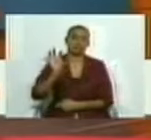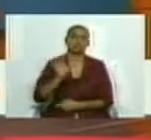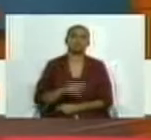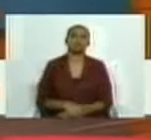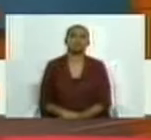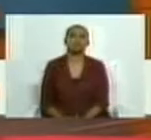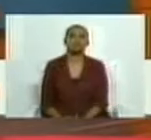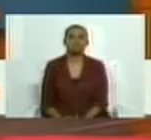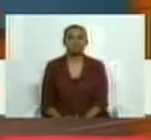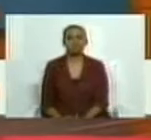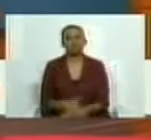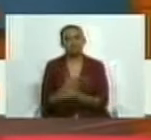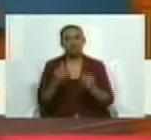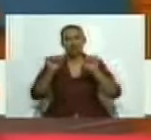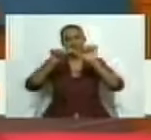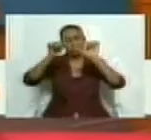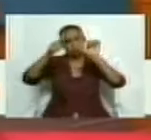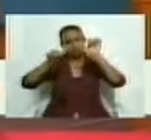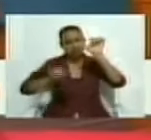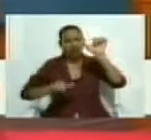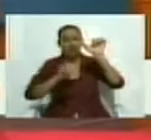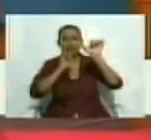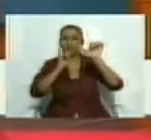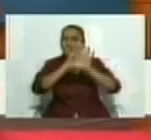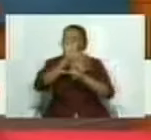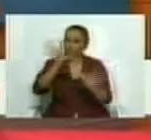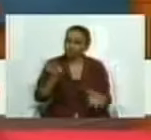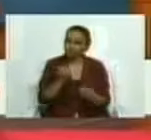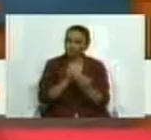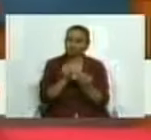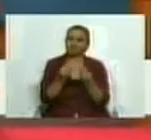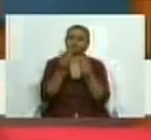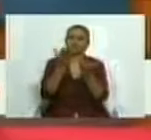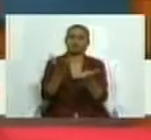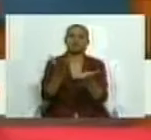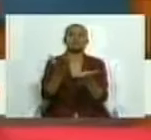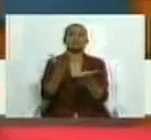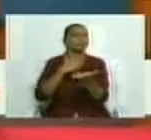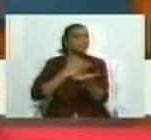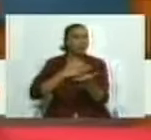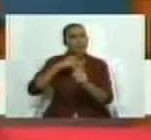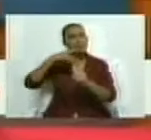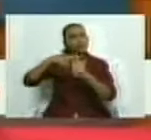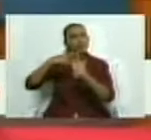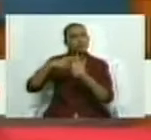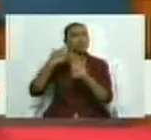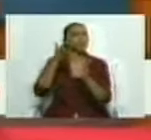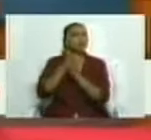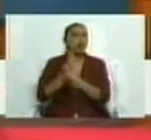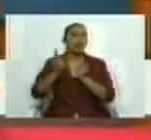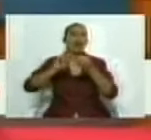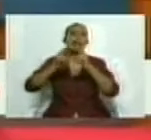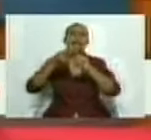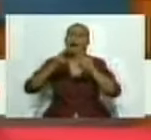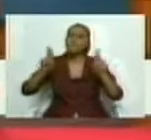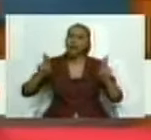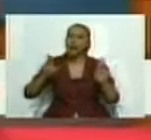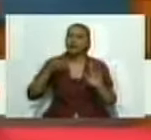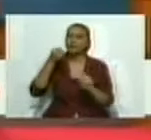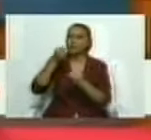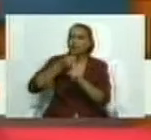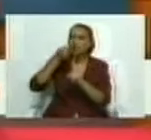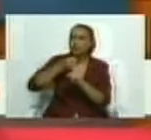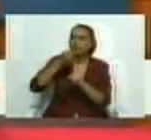mensaje siempre positivo en favor de la paz la lucha contra el delito es importante